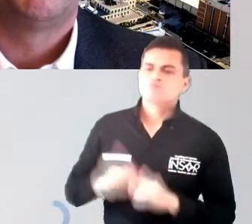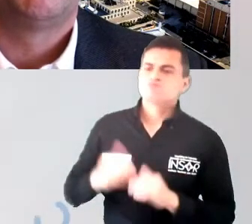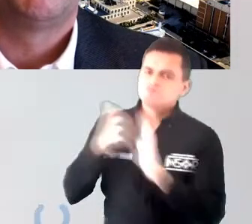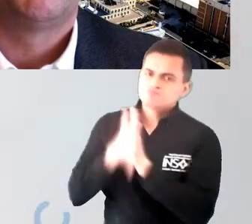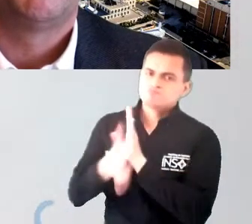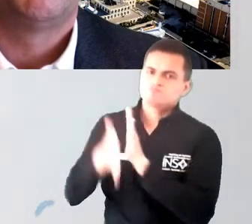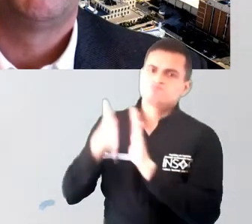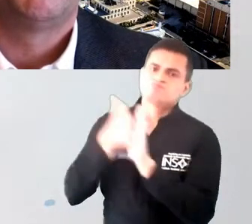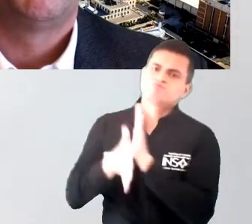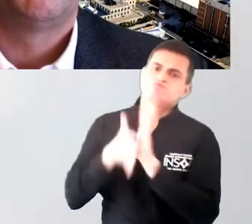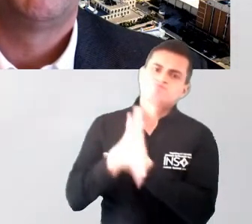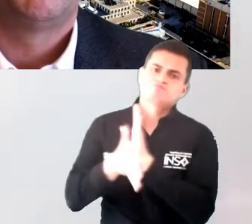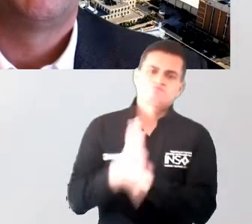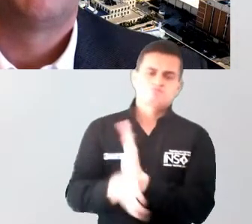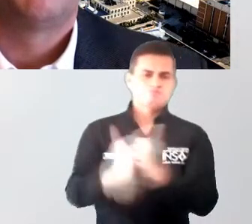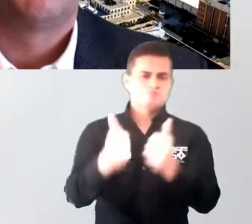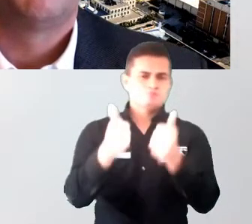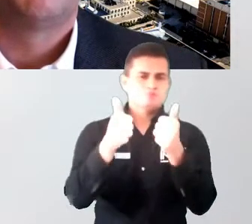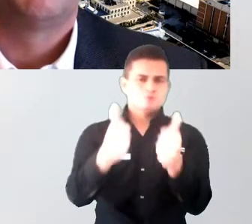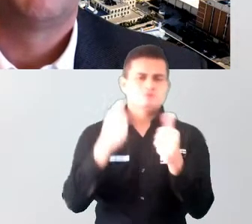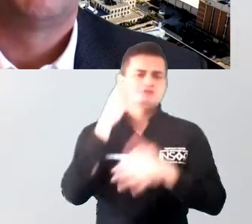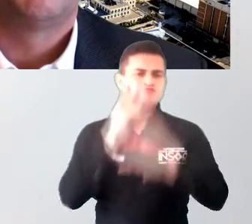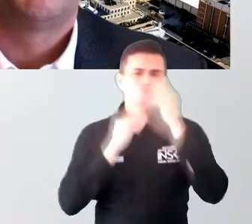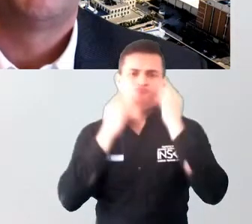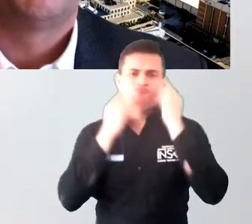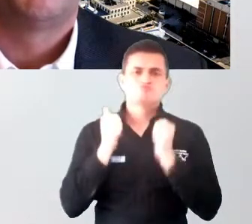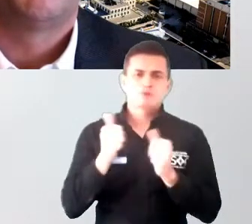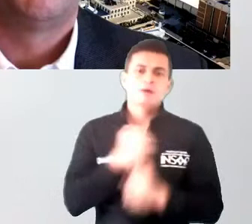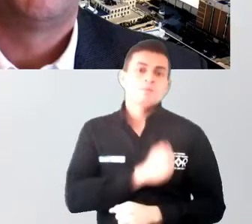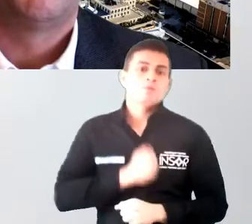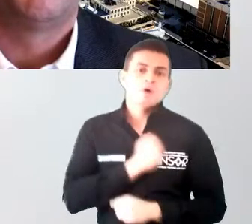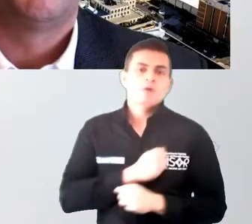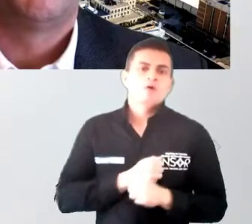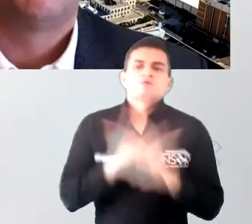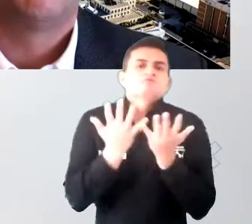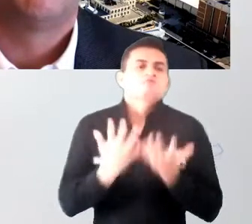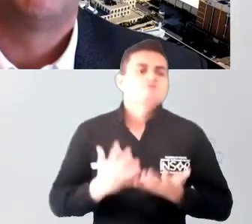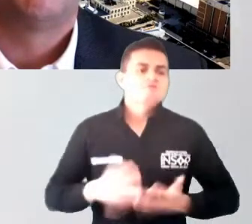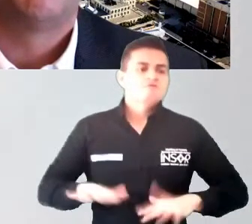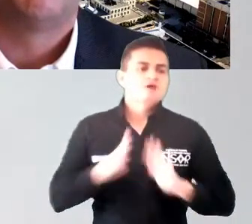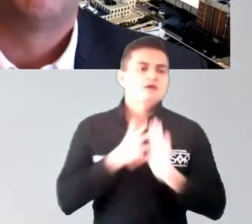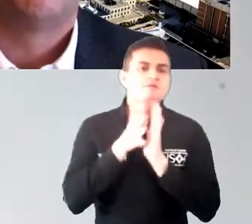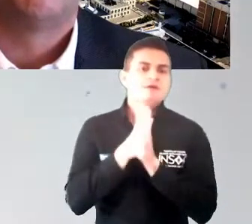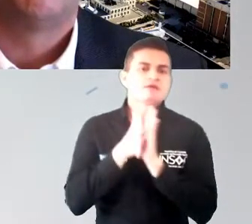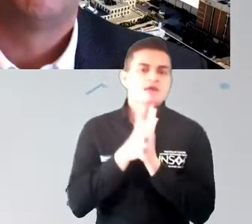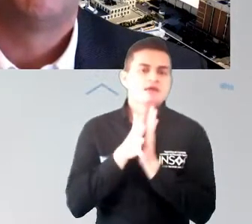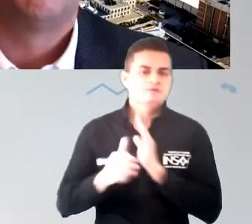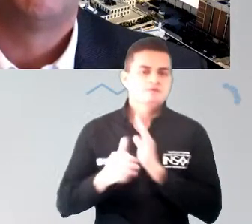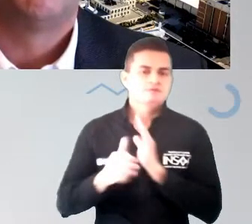quisiera que usted nos dé sus últimas palabras, perdón, no sus últimas palabras